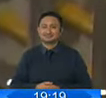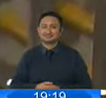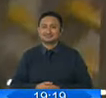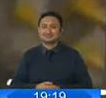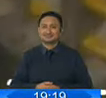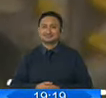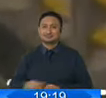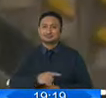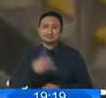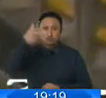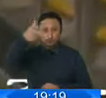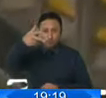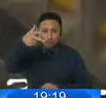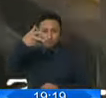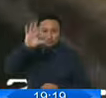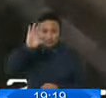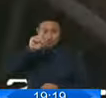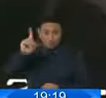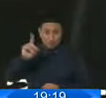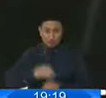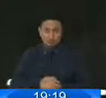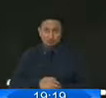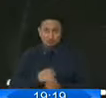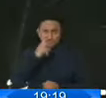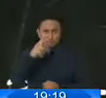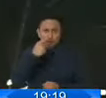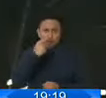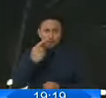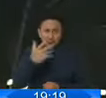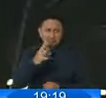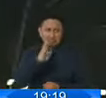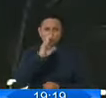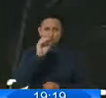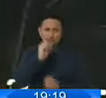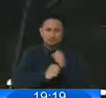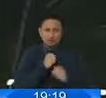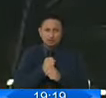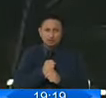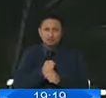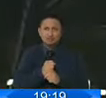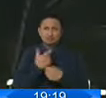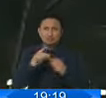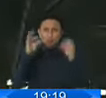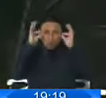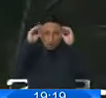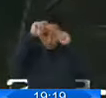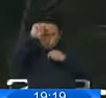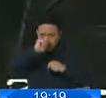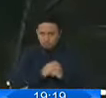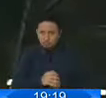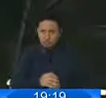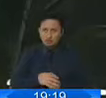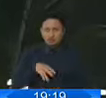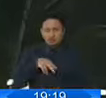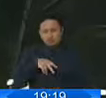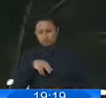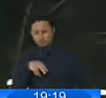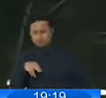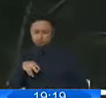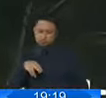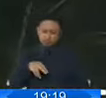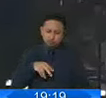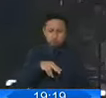A través de las cámaras del ECU se puede observar que un hombre de cerca de 40 años, con gafas y gorra, caminaba una y otra vez por el